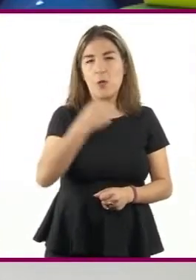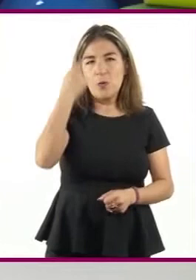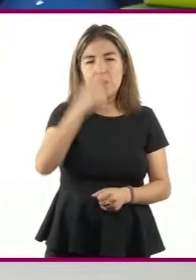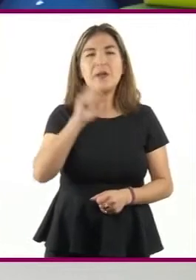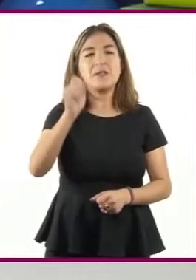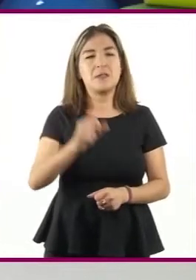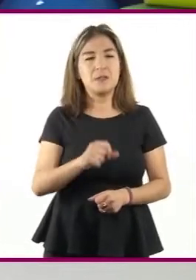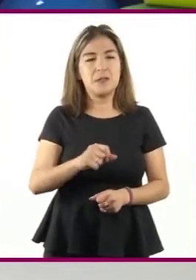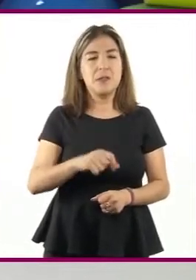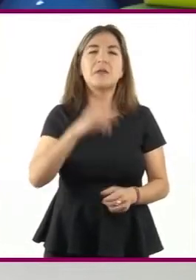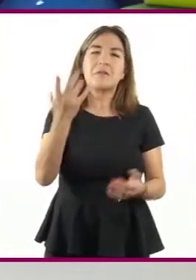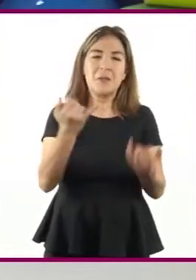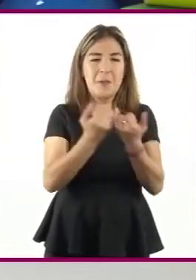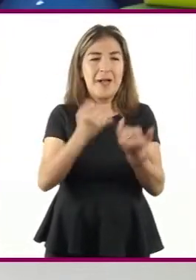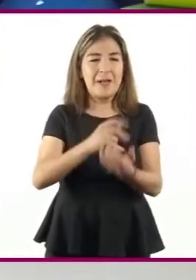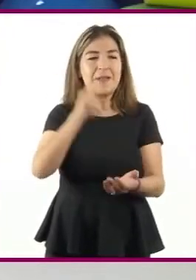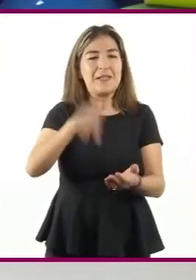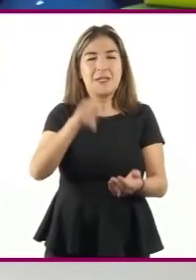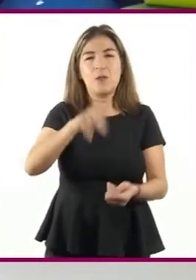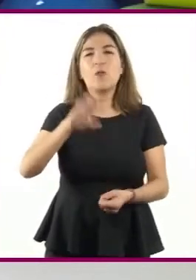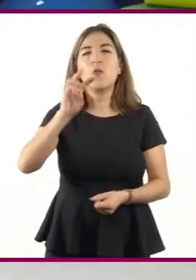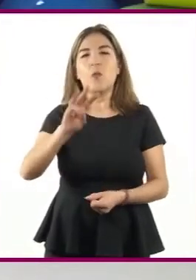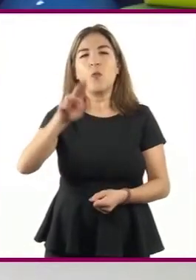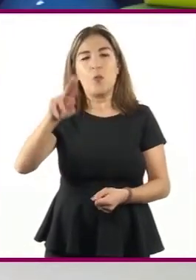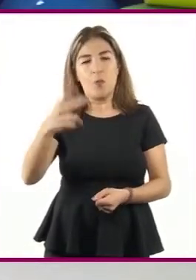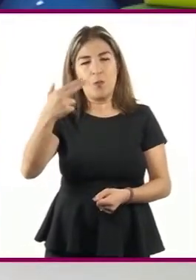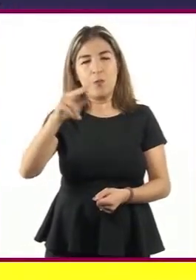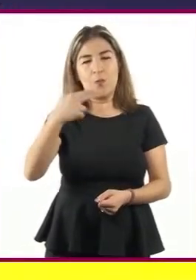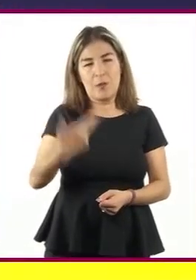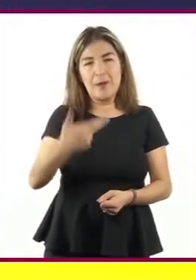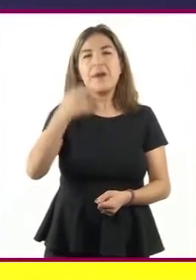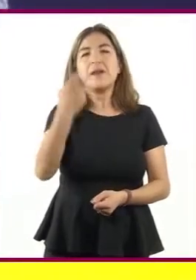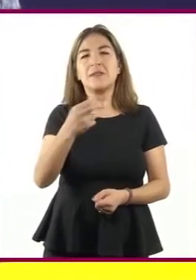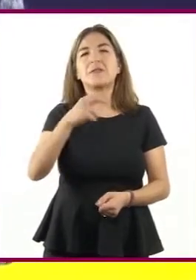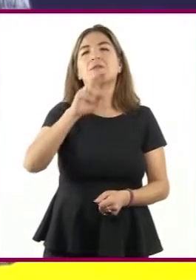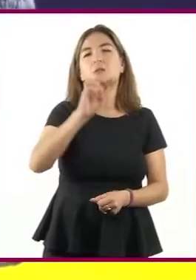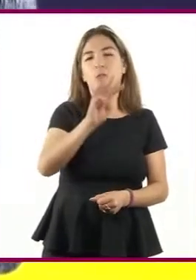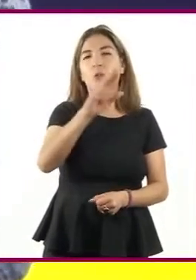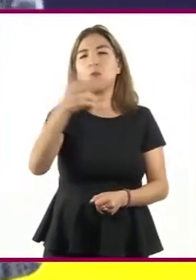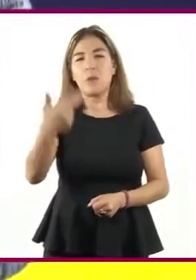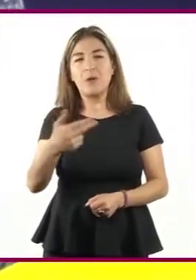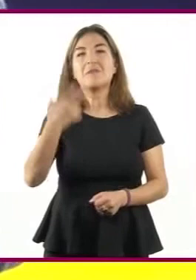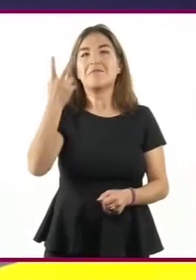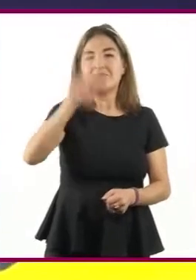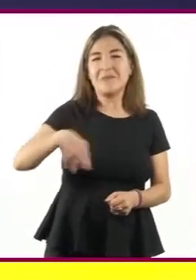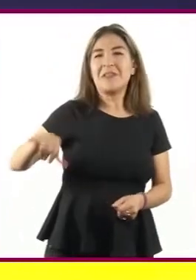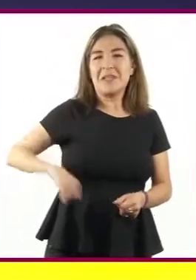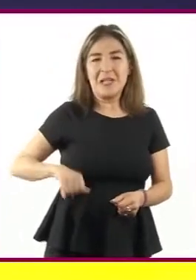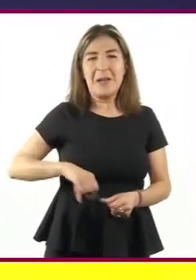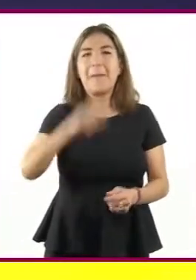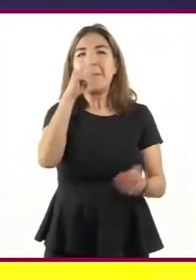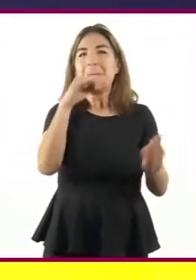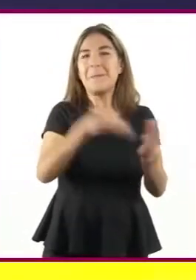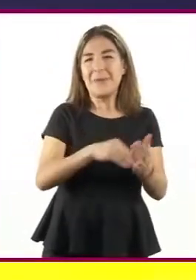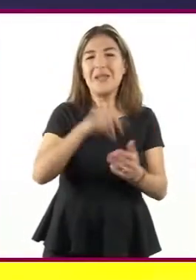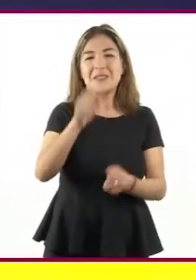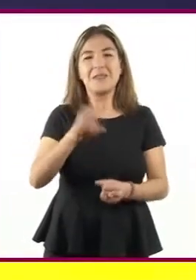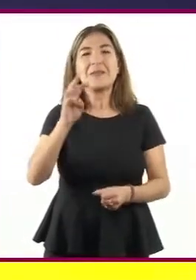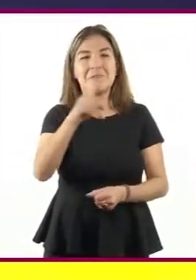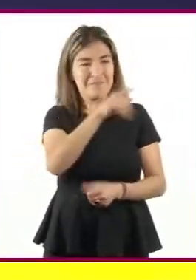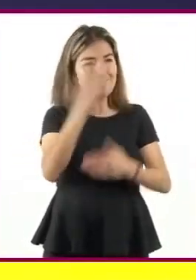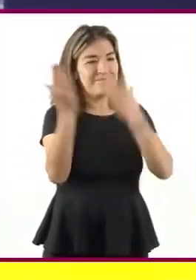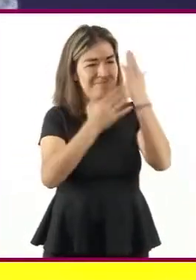el kilowatt-hora, que equivale a 1000 watts-hora. ¡Qué interesante! Se ve que sí te pusiste a estudiar en las